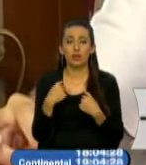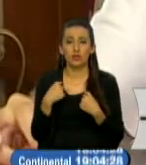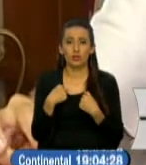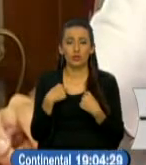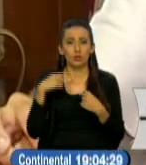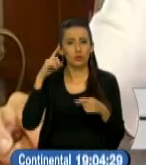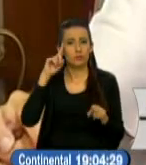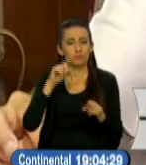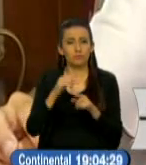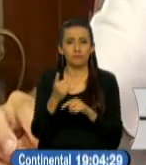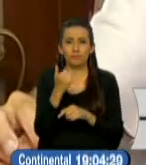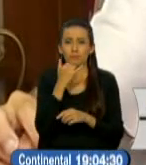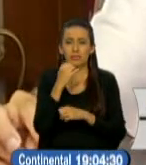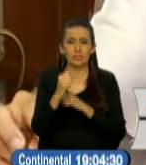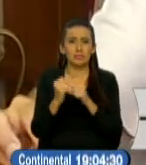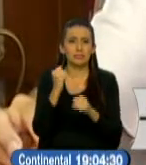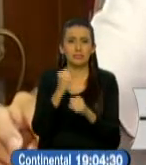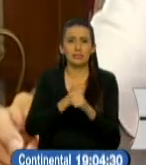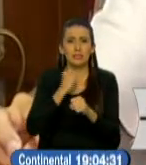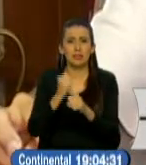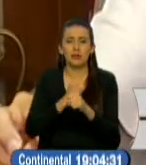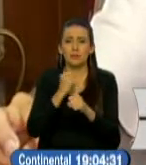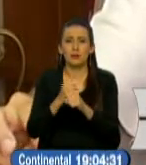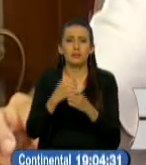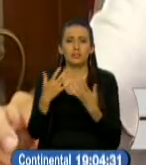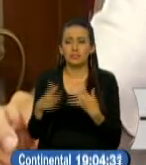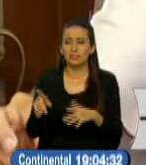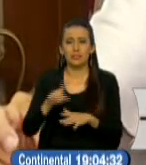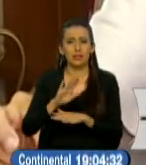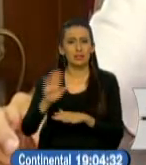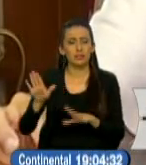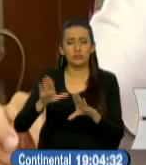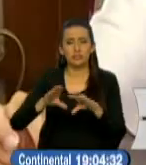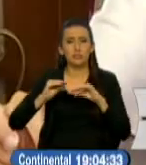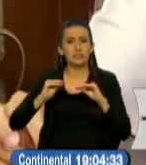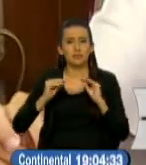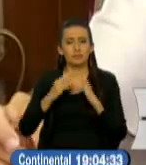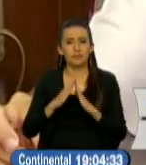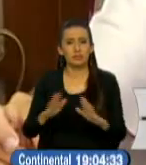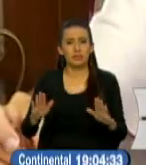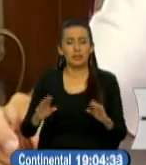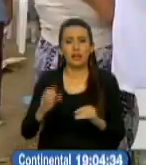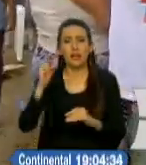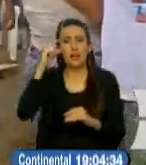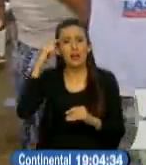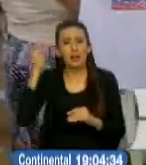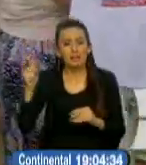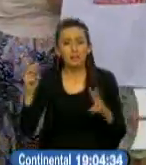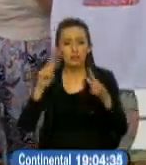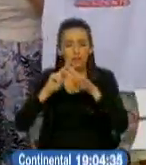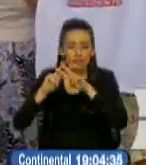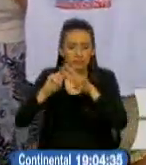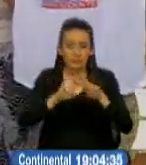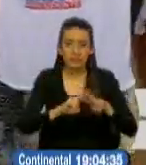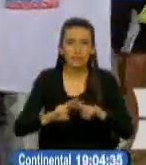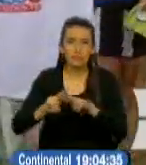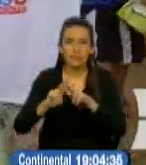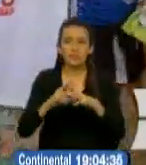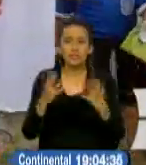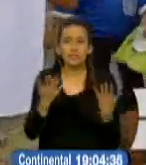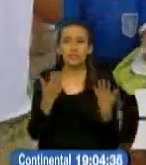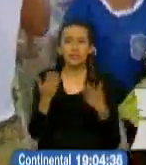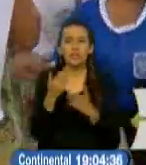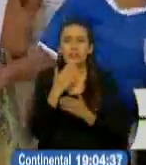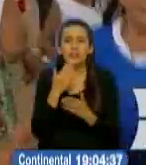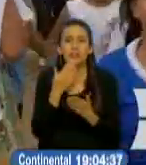de Guillermo Lasso lo ha hecho perder mucha aceptación. Los entrevistados concuerdan en que Lasso debe analizar qué ocurrió al interior